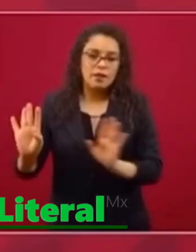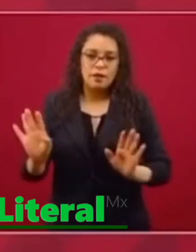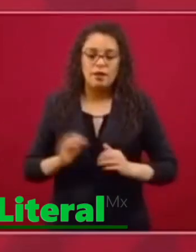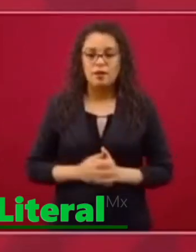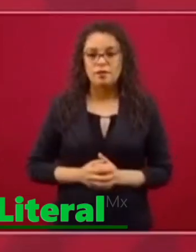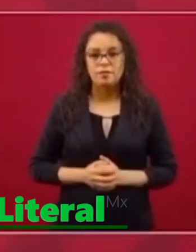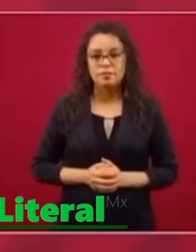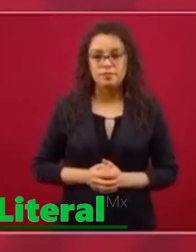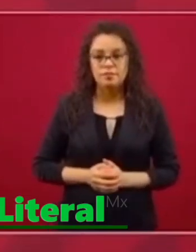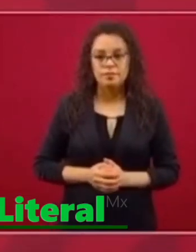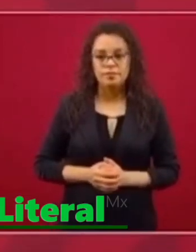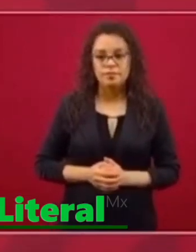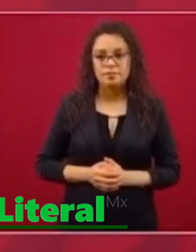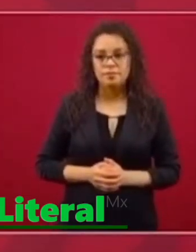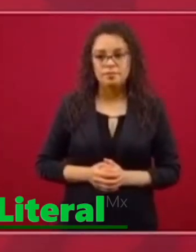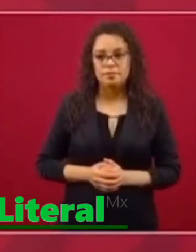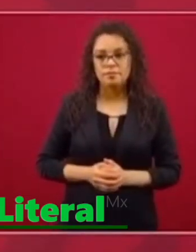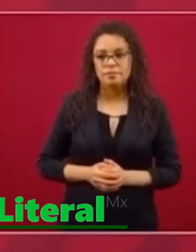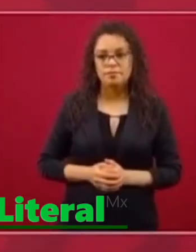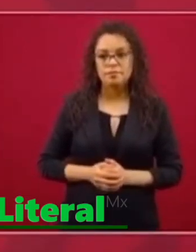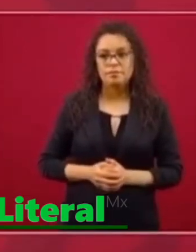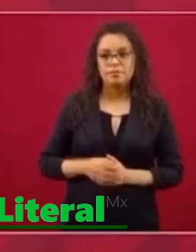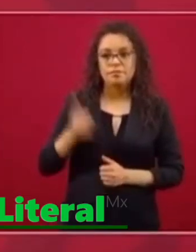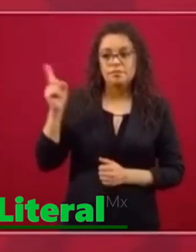Tiene otra interpretación.